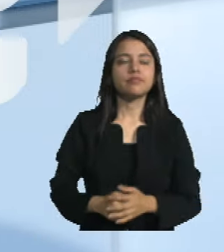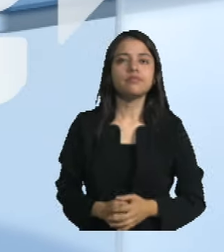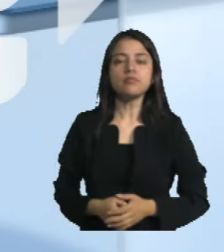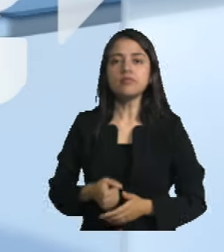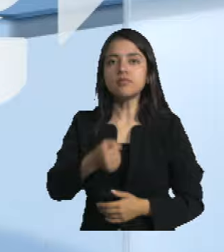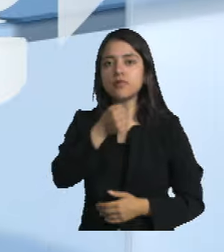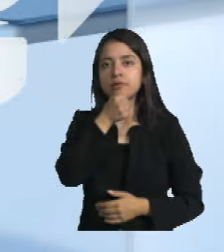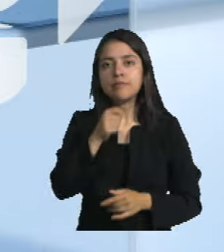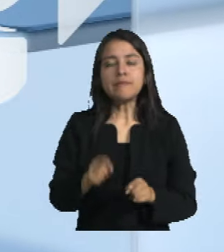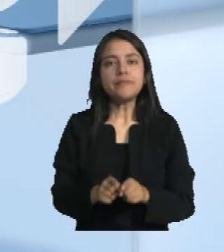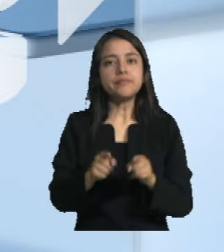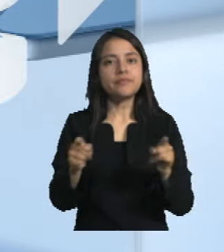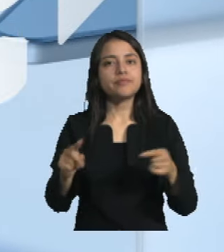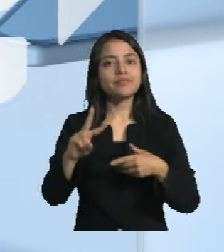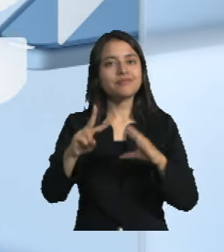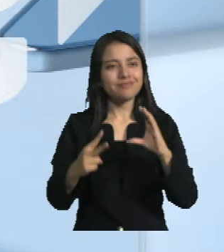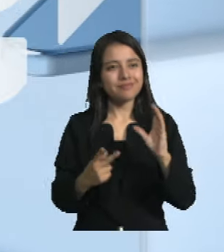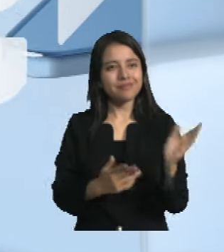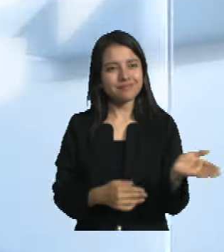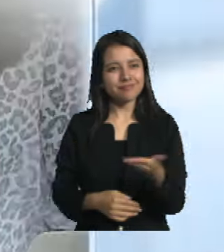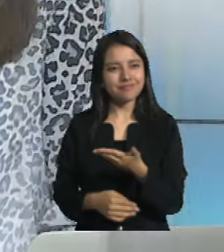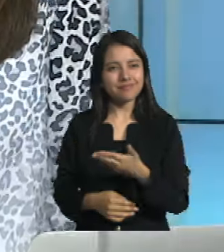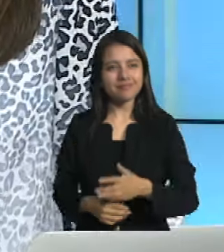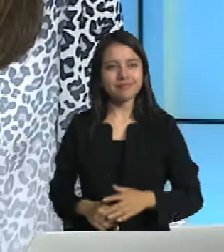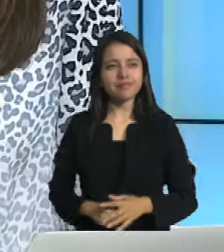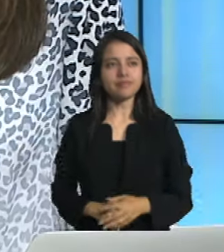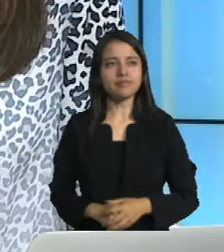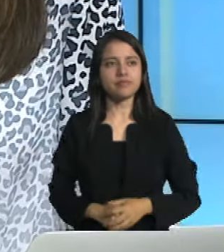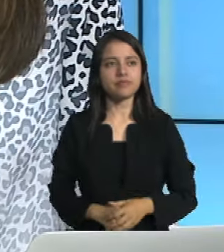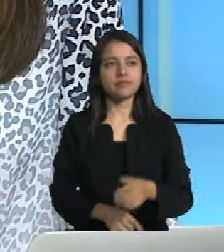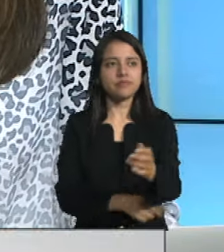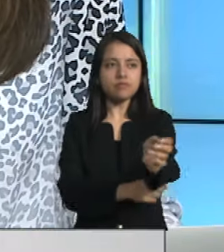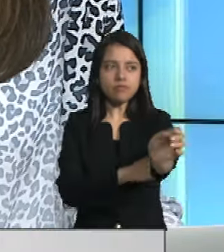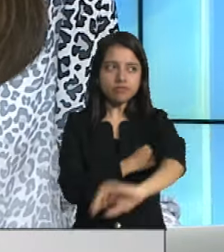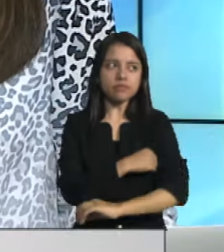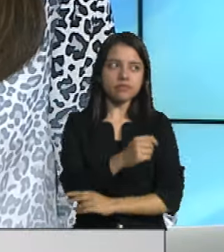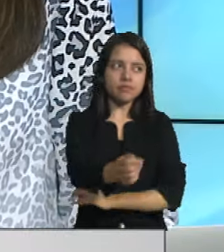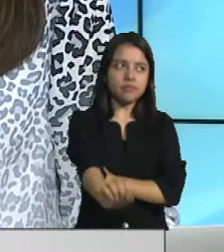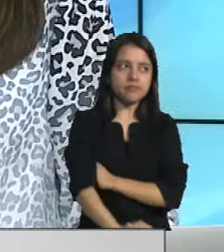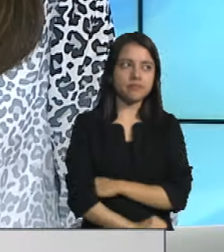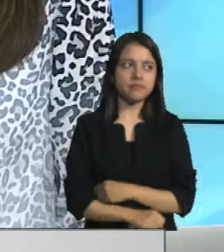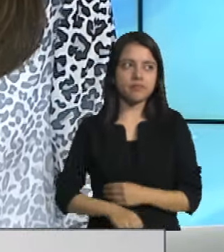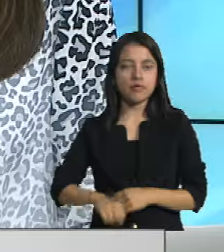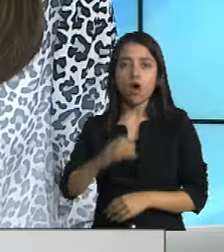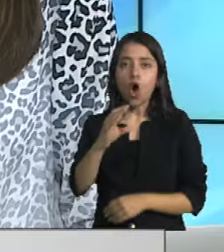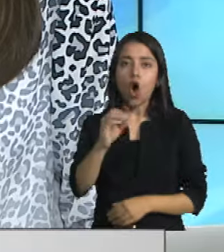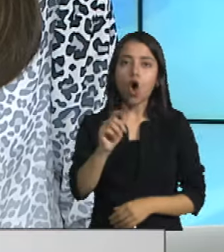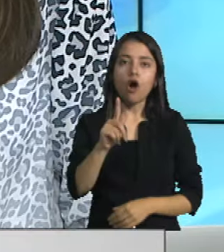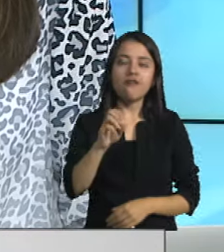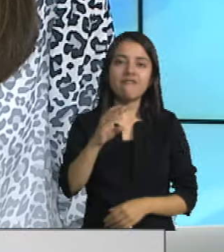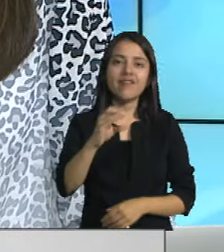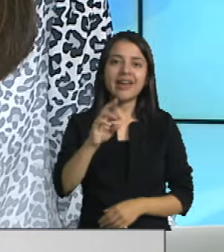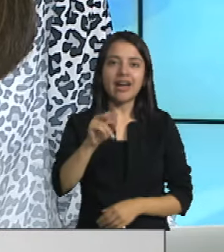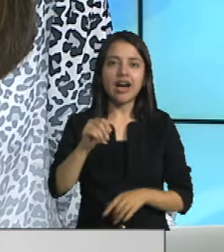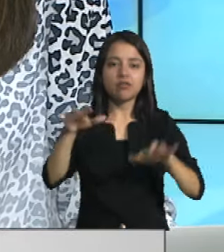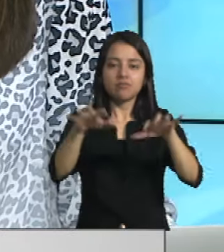Noticia en desarrollo en CMI. Y tras la decisión de Ecopetrol de suspender la venta de gas vehicular, desde Colfecar hicieron